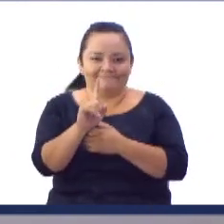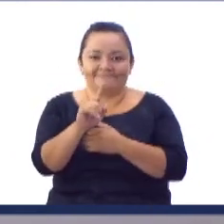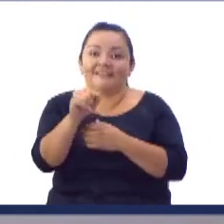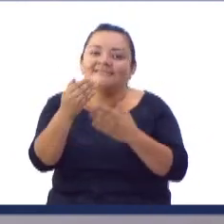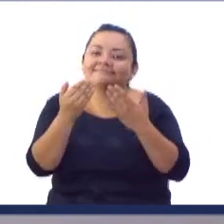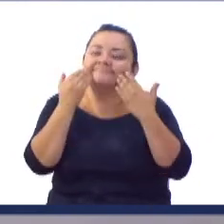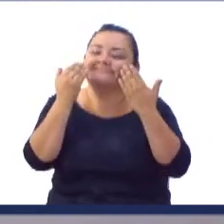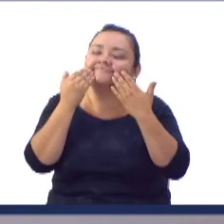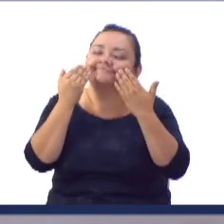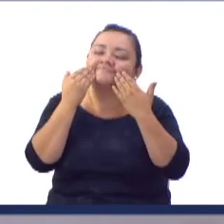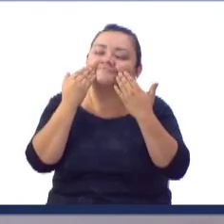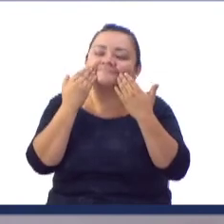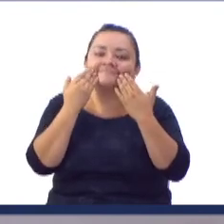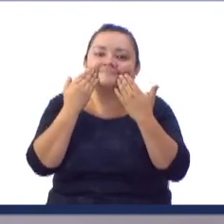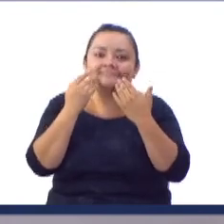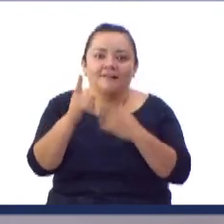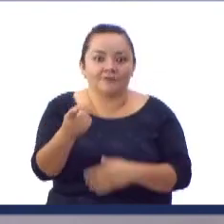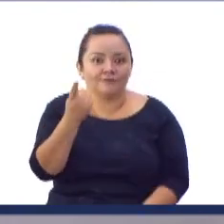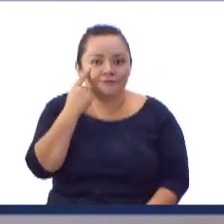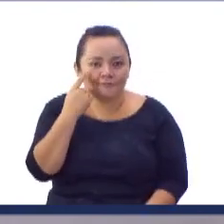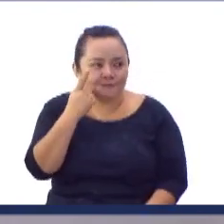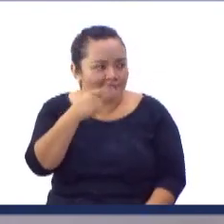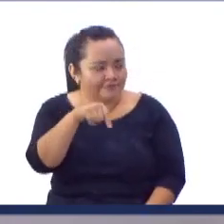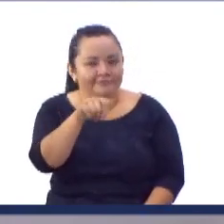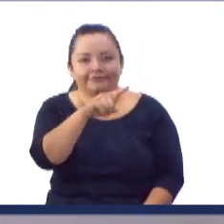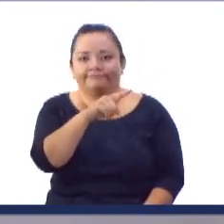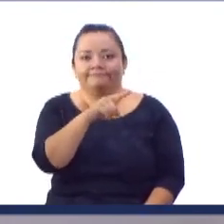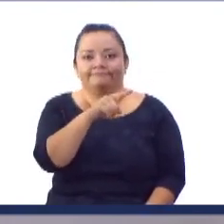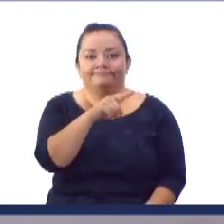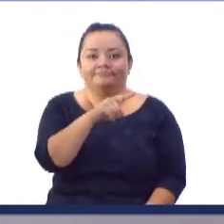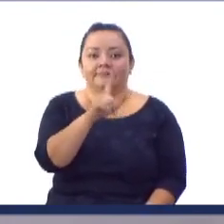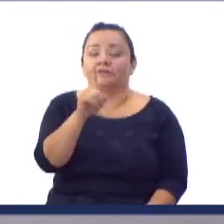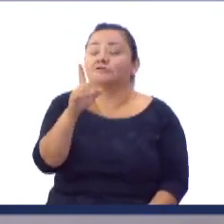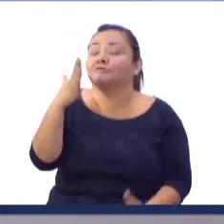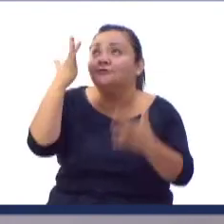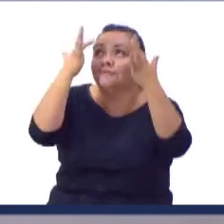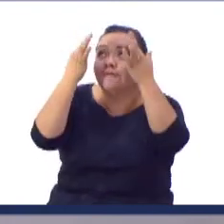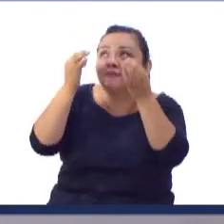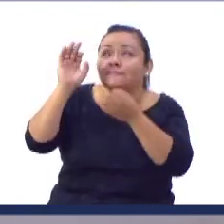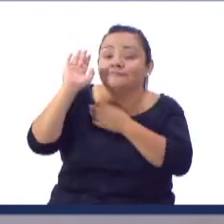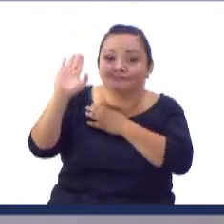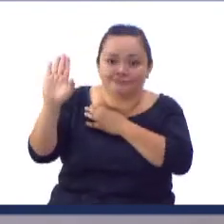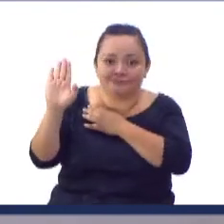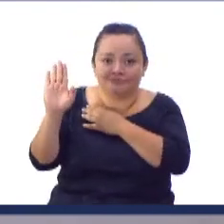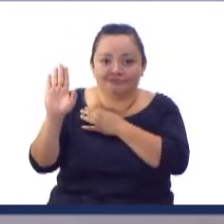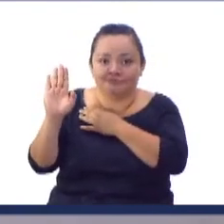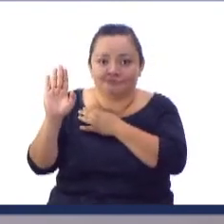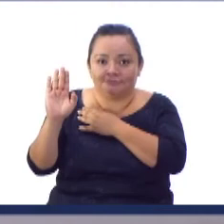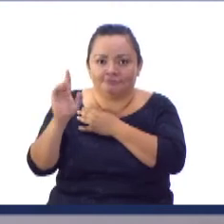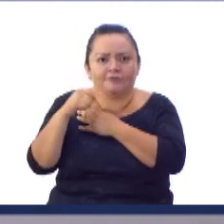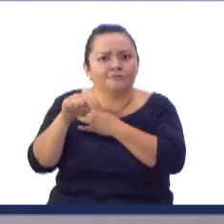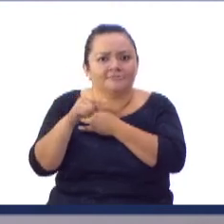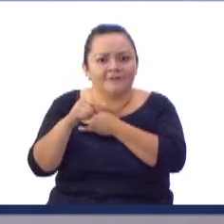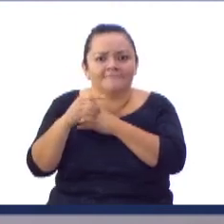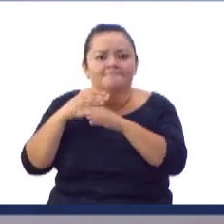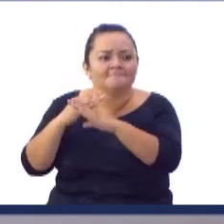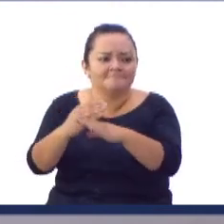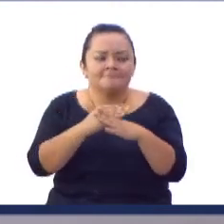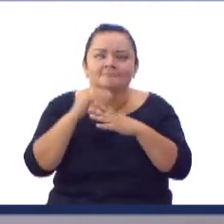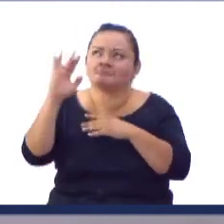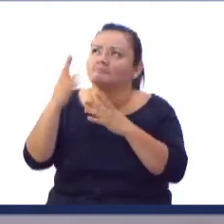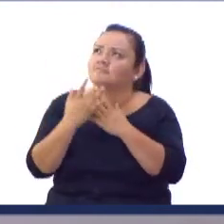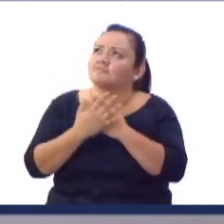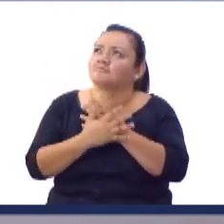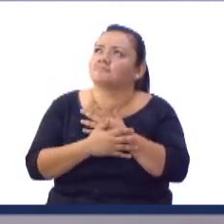con cesc es lo que está pasando cuídense de lo que está pasando deje que dios haga las cosas que está haciendo usted cúbrase con la